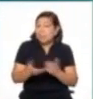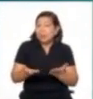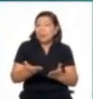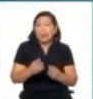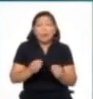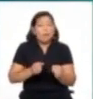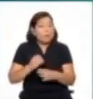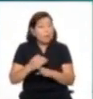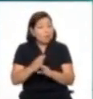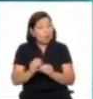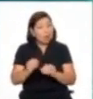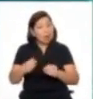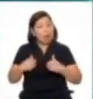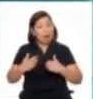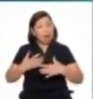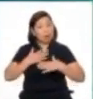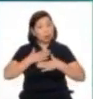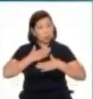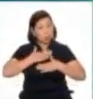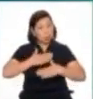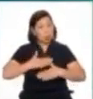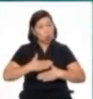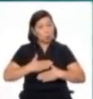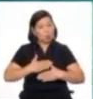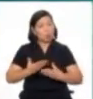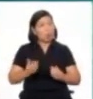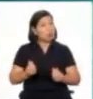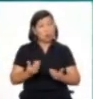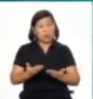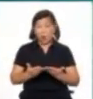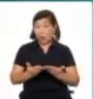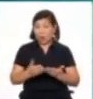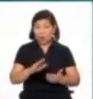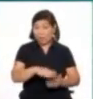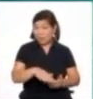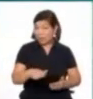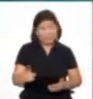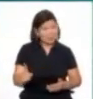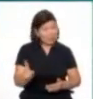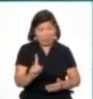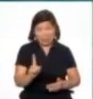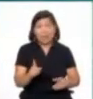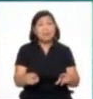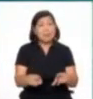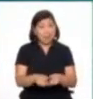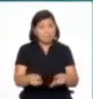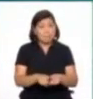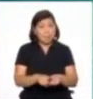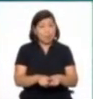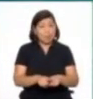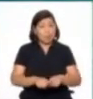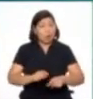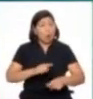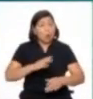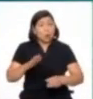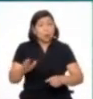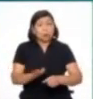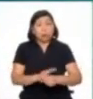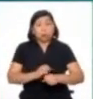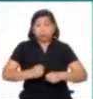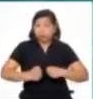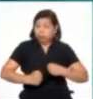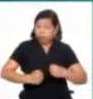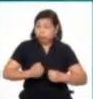reguladores, formadores que nos van a ayudar a poder rendir no solamente en la etapa escolar para nuestros niños, sino también para tener la energía suficiente para